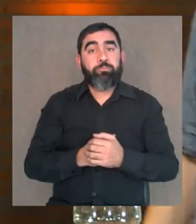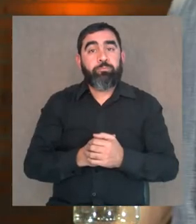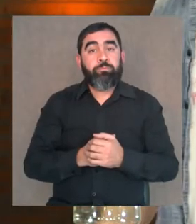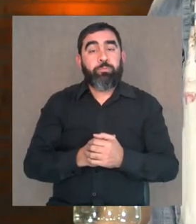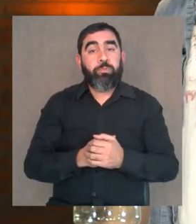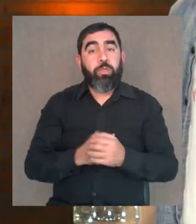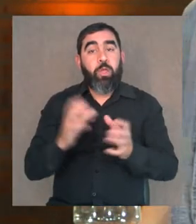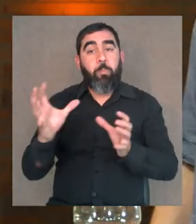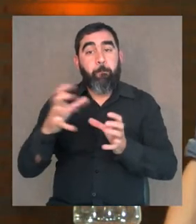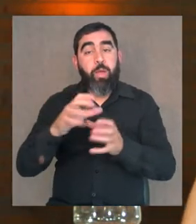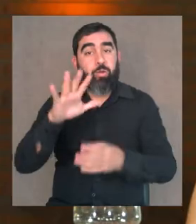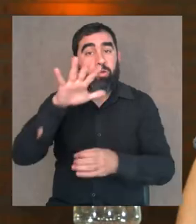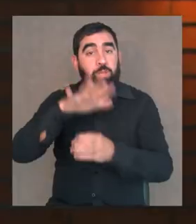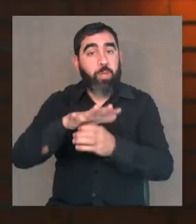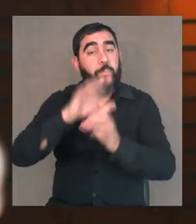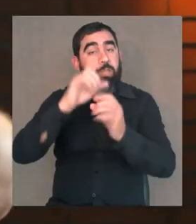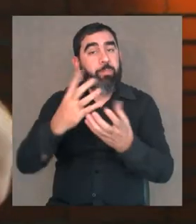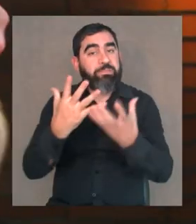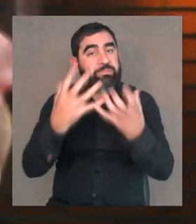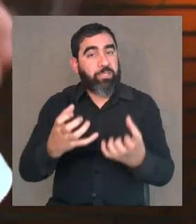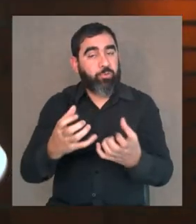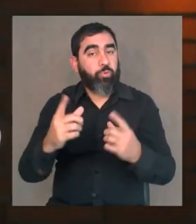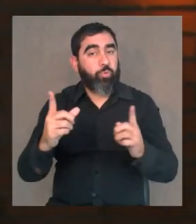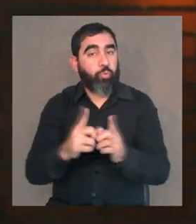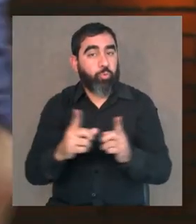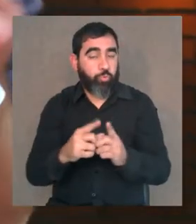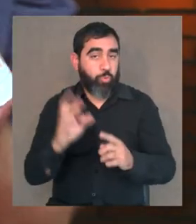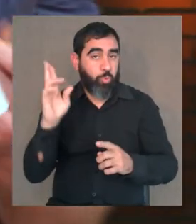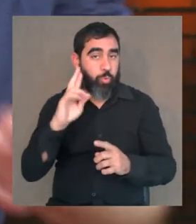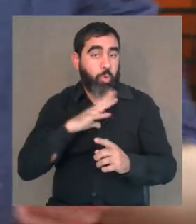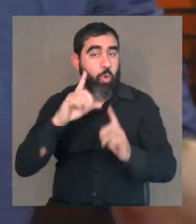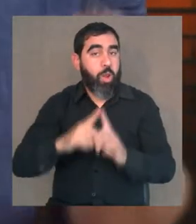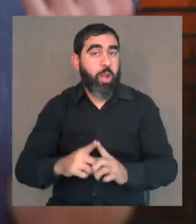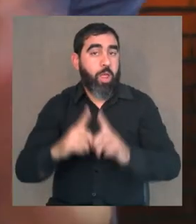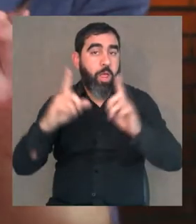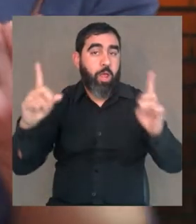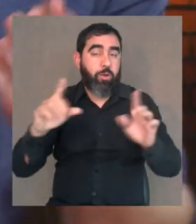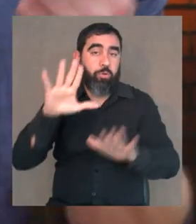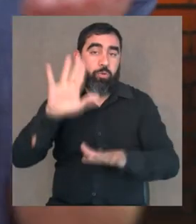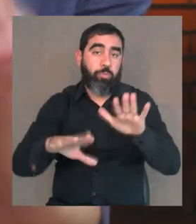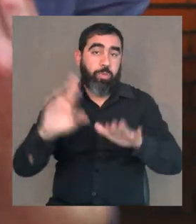Podemos colocar las manos tapándolo para hacer un sonido más seco, más corto. O un sonido largo.